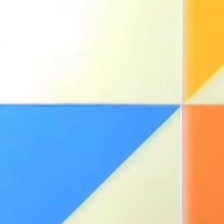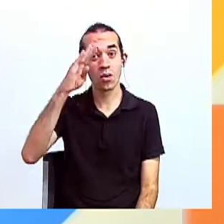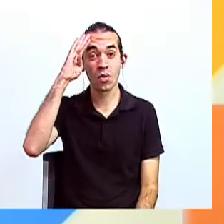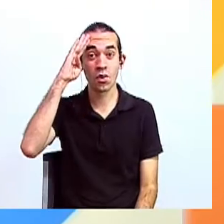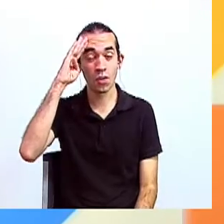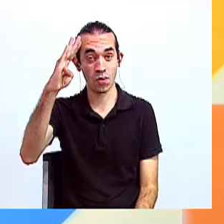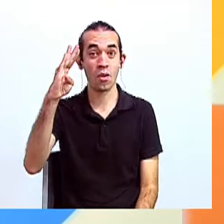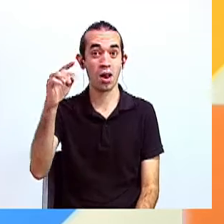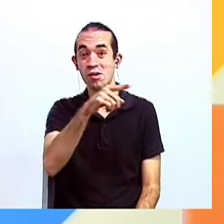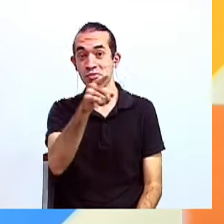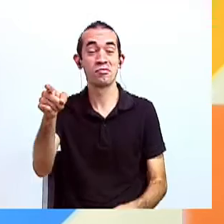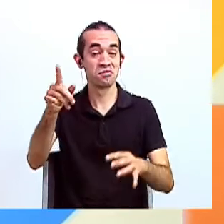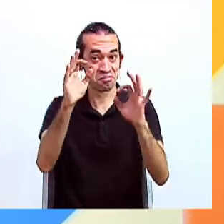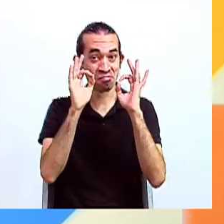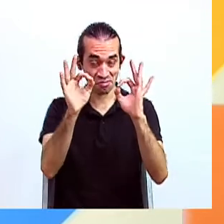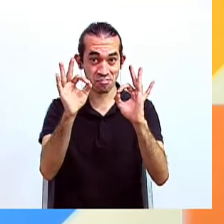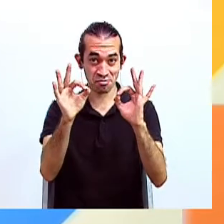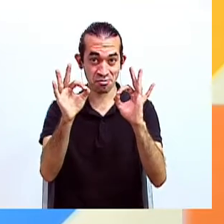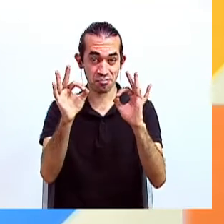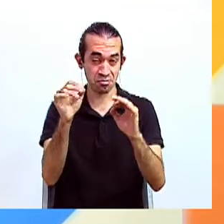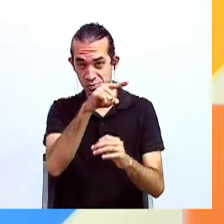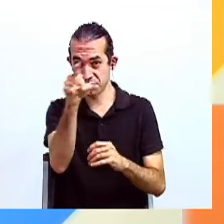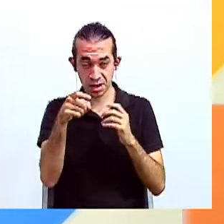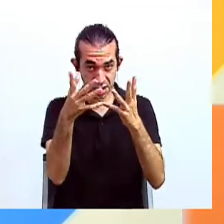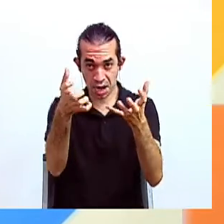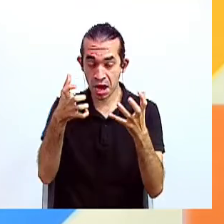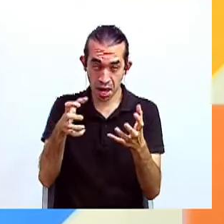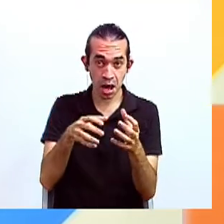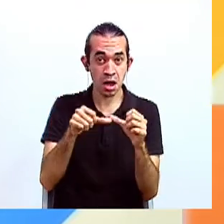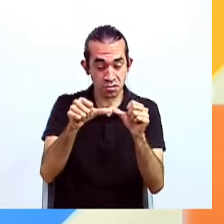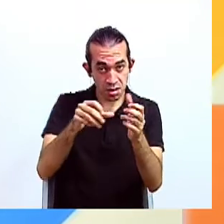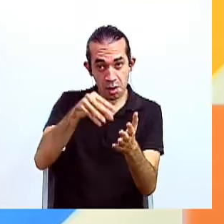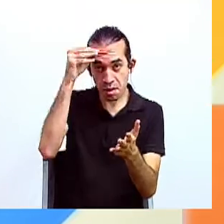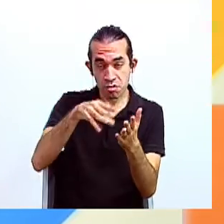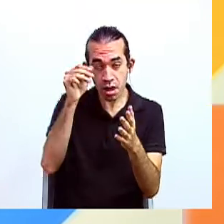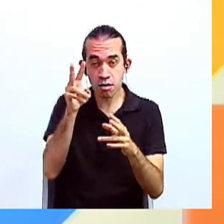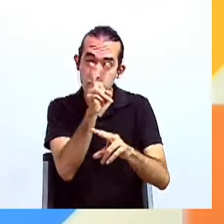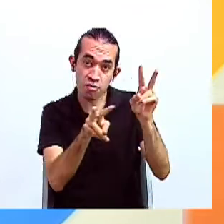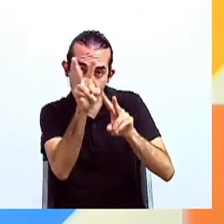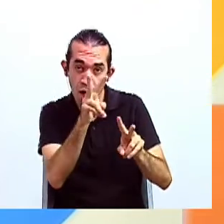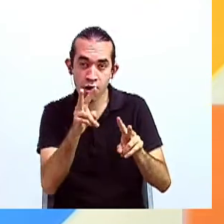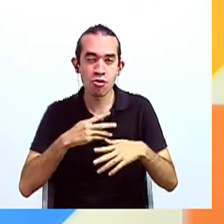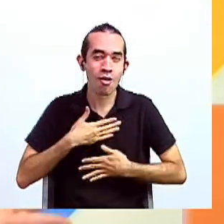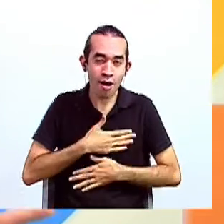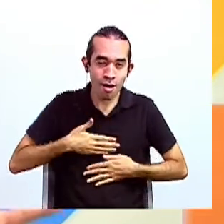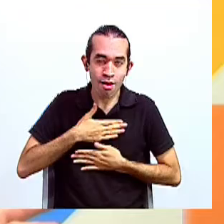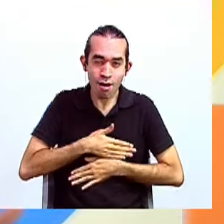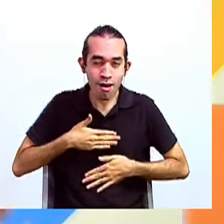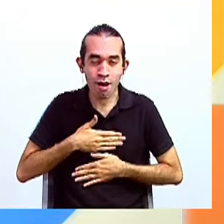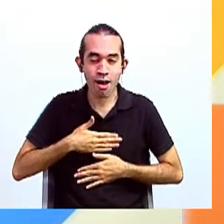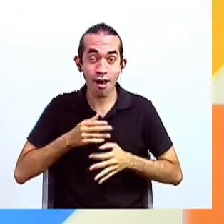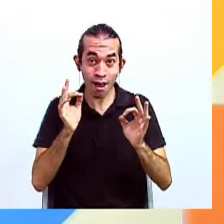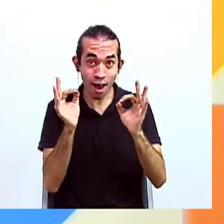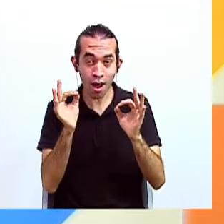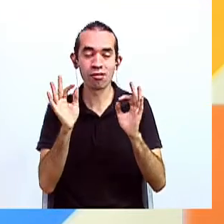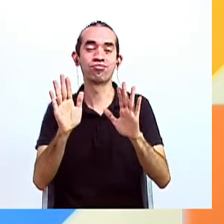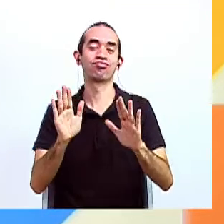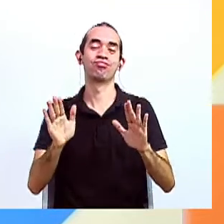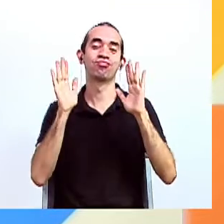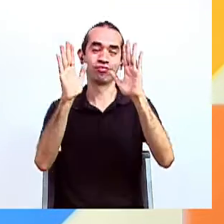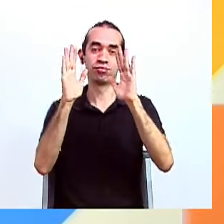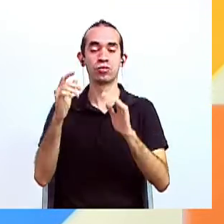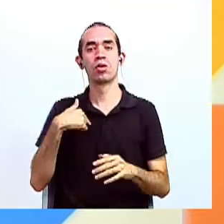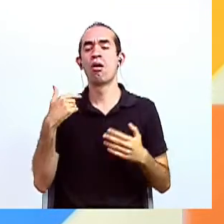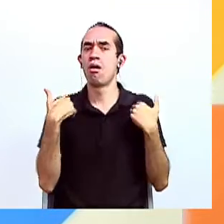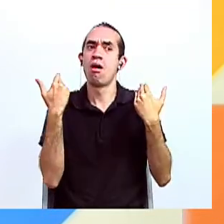Hola, ¿cómo están? ¿Con ánimo de seguir aprendiendo y explorando mientras nos divertimos? Excelente. Estoy muy contenta